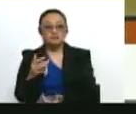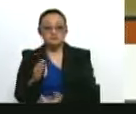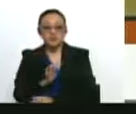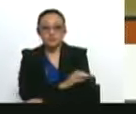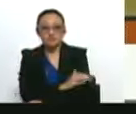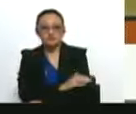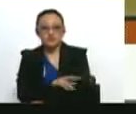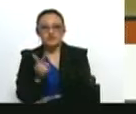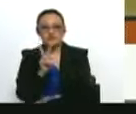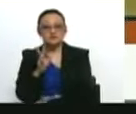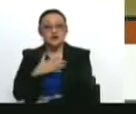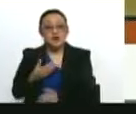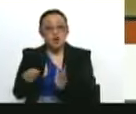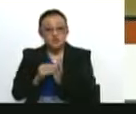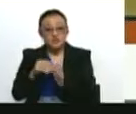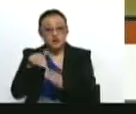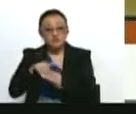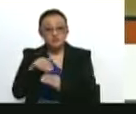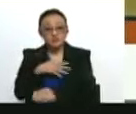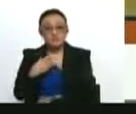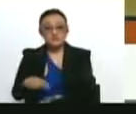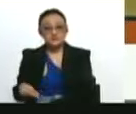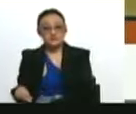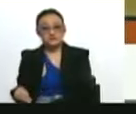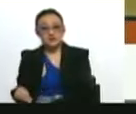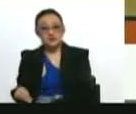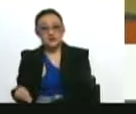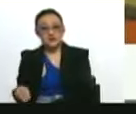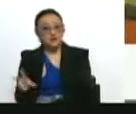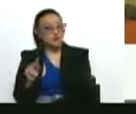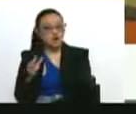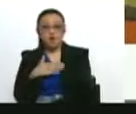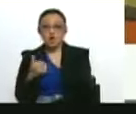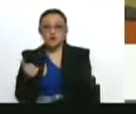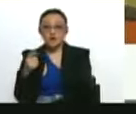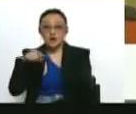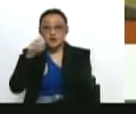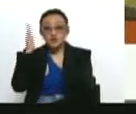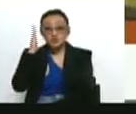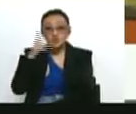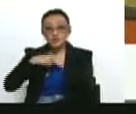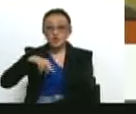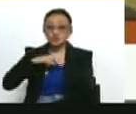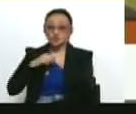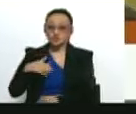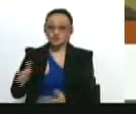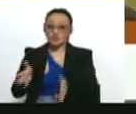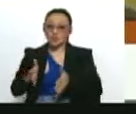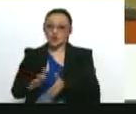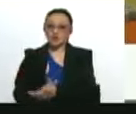ir a una elección presidencial? No quieren, porque ellos saben que nosotros les vamos a ganar.